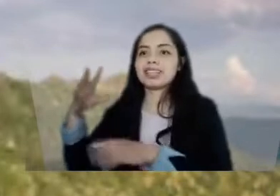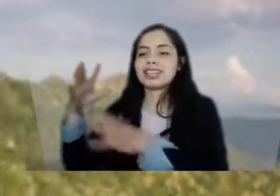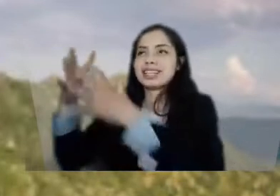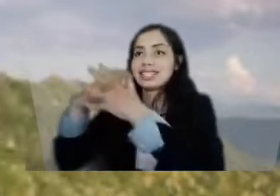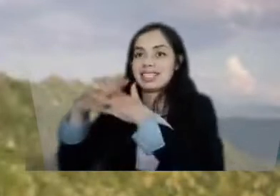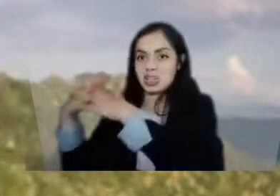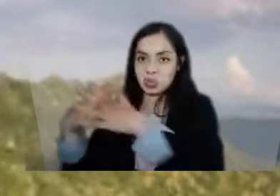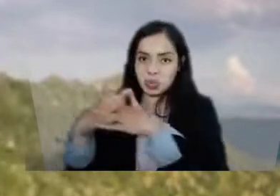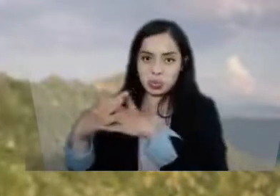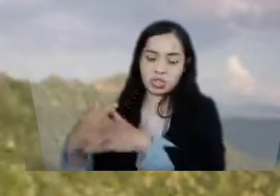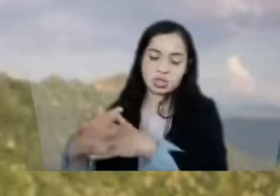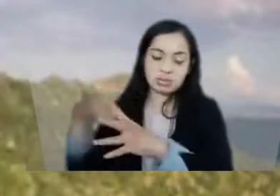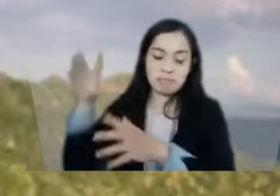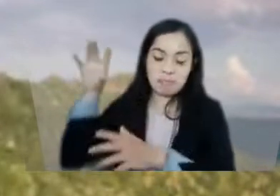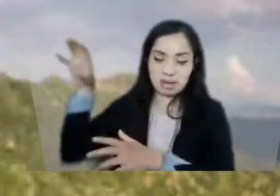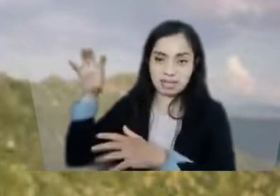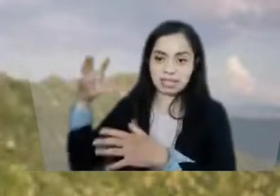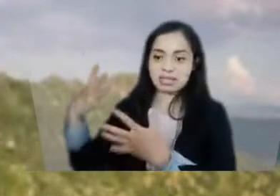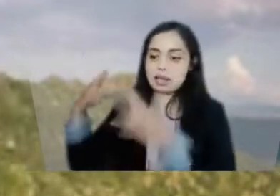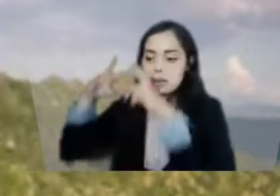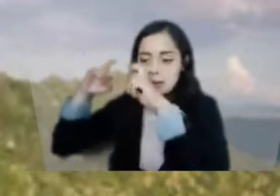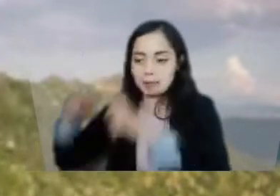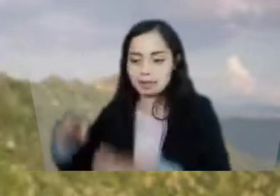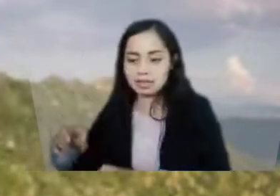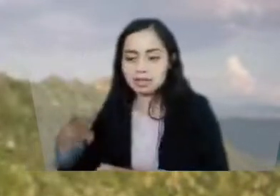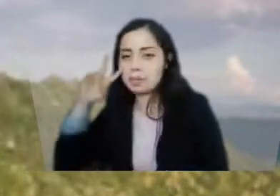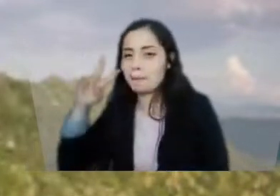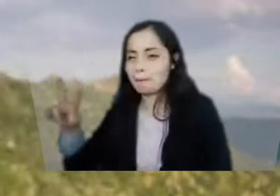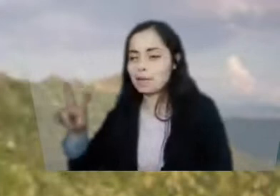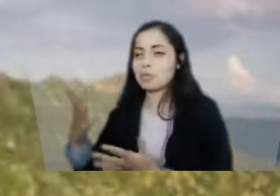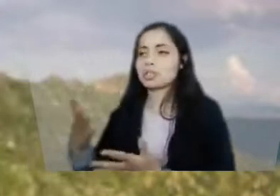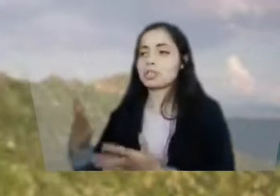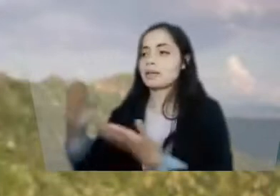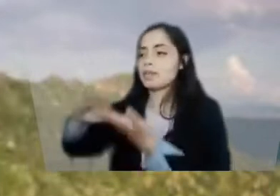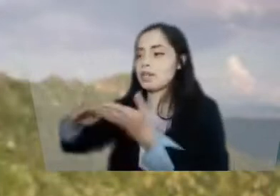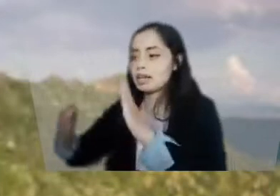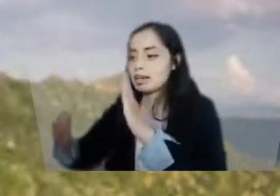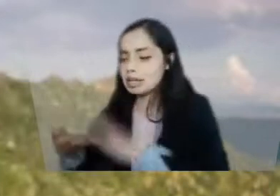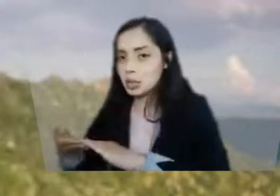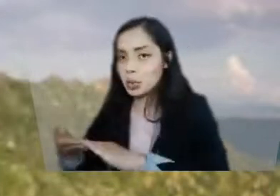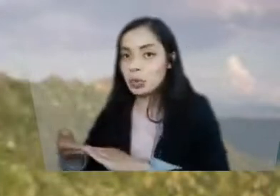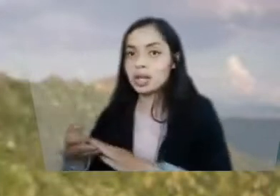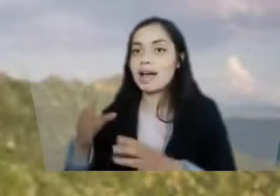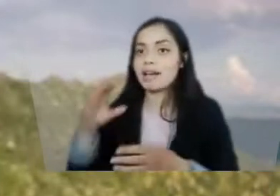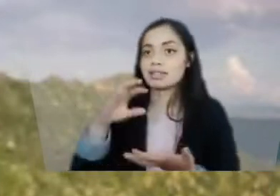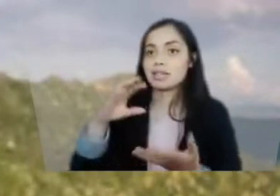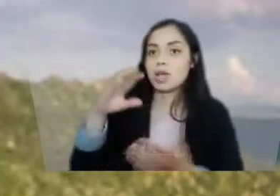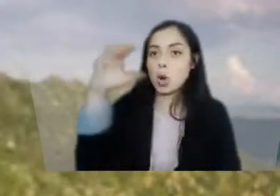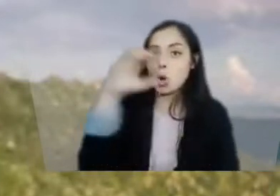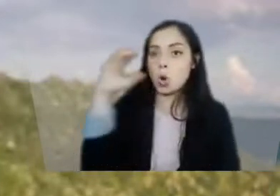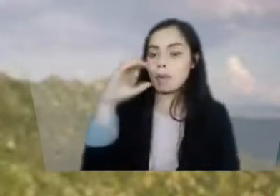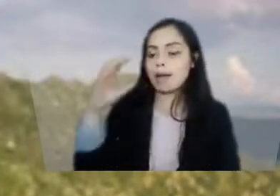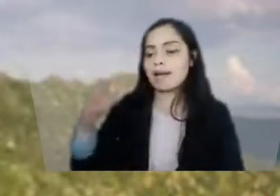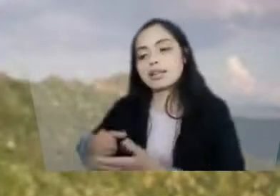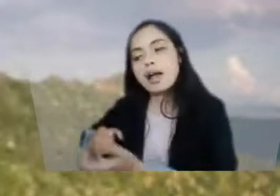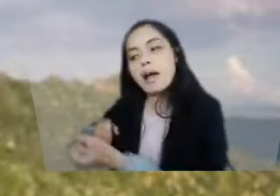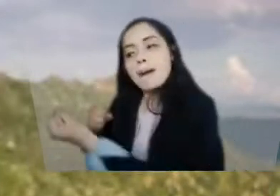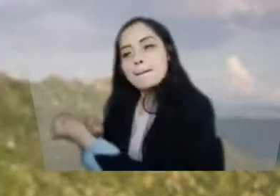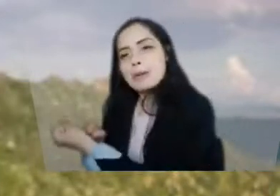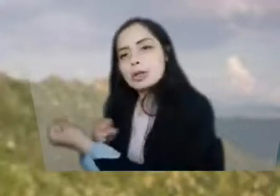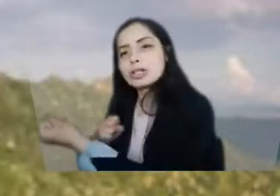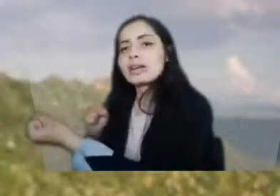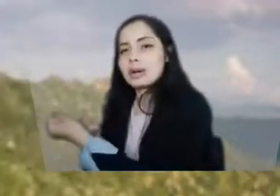también apoyo de comunidades locales en la recolección de estos especímenes. Sin embargo, en todos los textos hay muy poco,